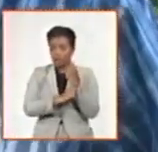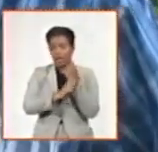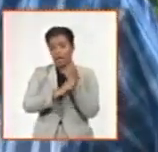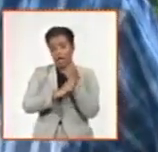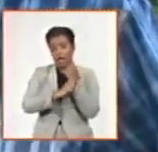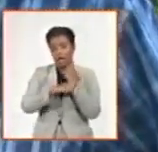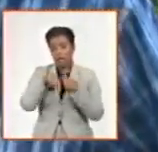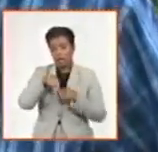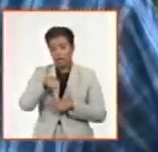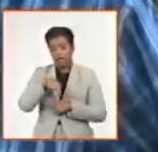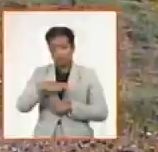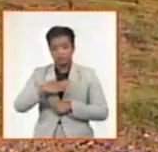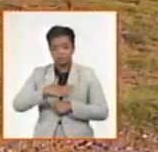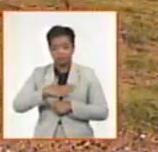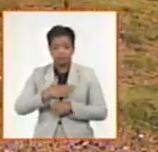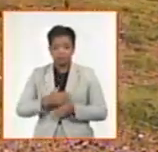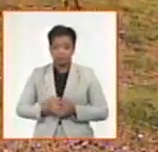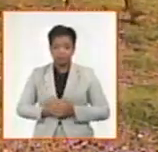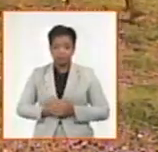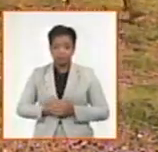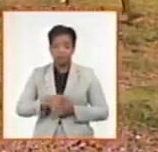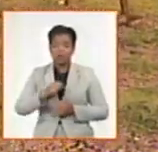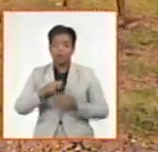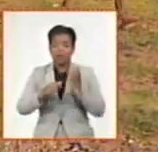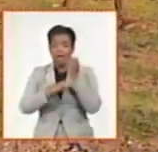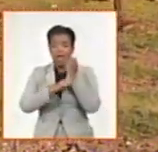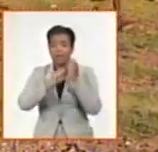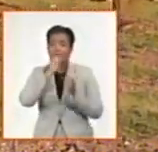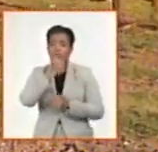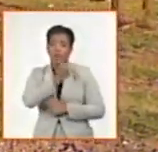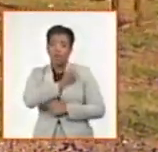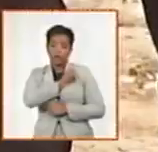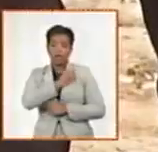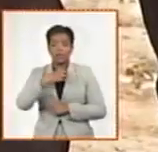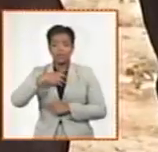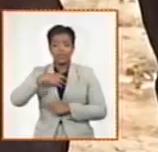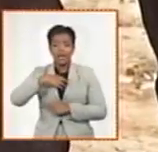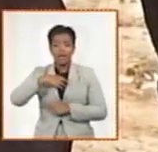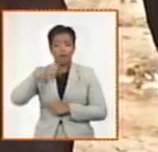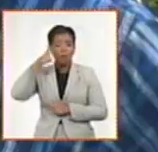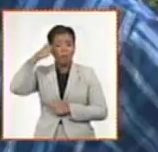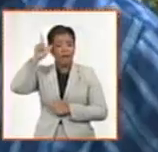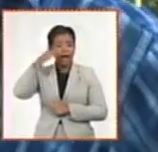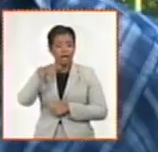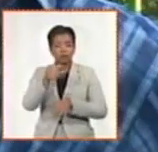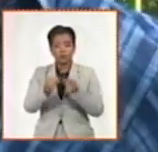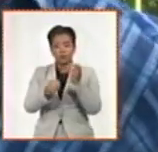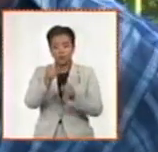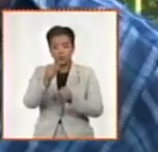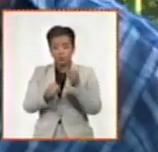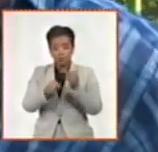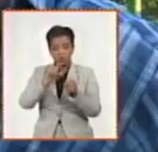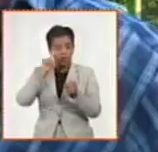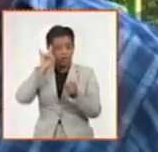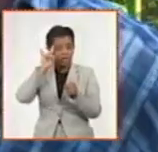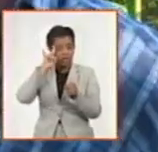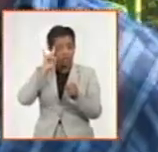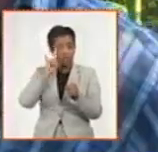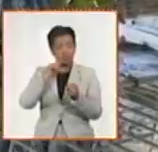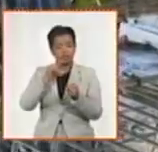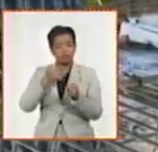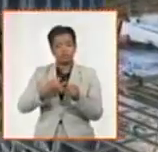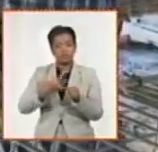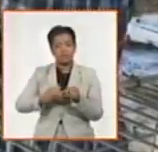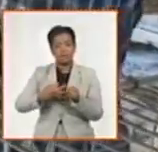del Consejo aquí en Blanca, carne porcina. Y tenemos vaca de leche también, se aporta 10, 12 kilos de